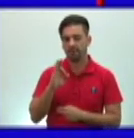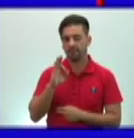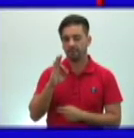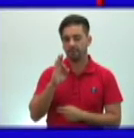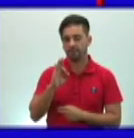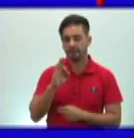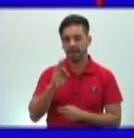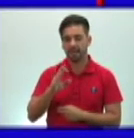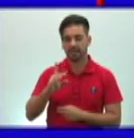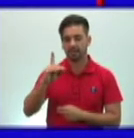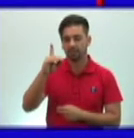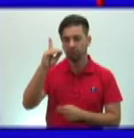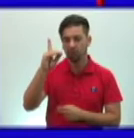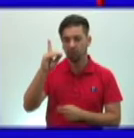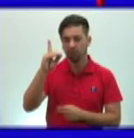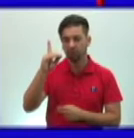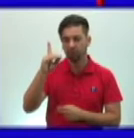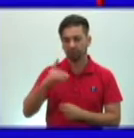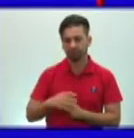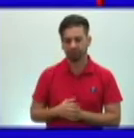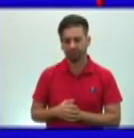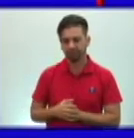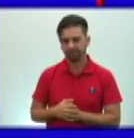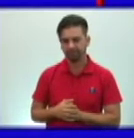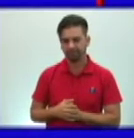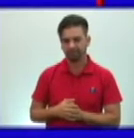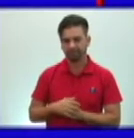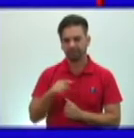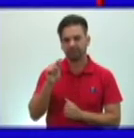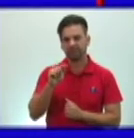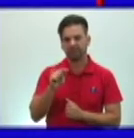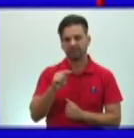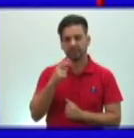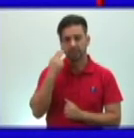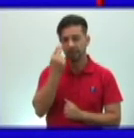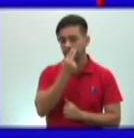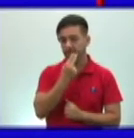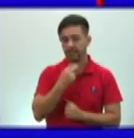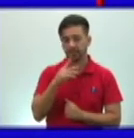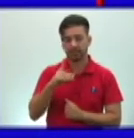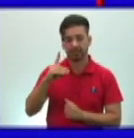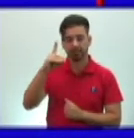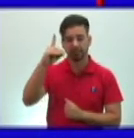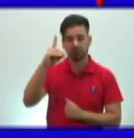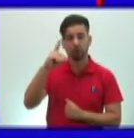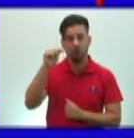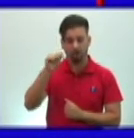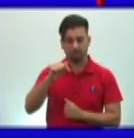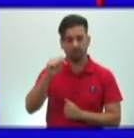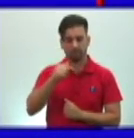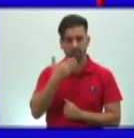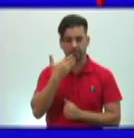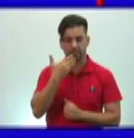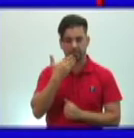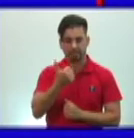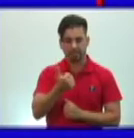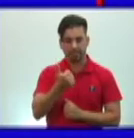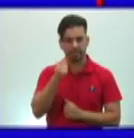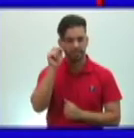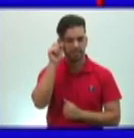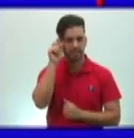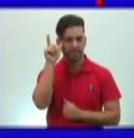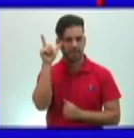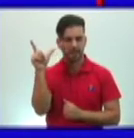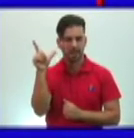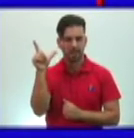el Dios martiano? Dice Martí, Dios existe en la idea del bien. Quizás ustedes, algunos, la hayan